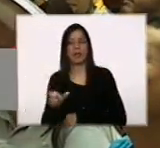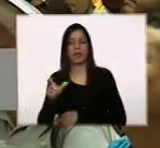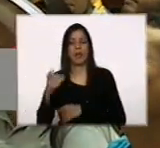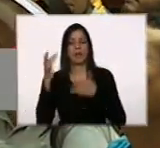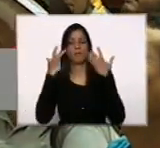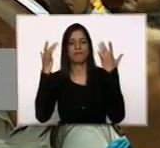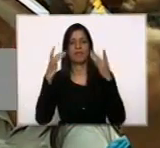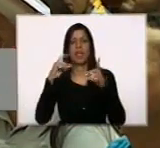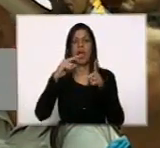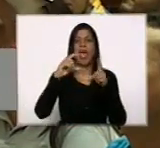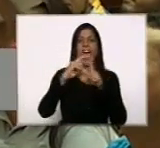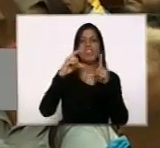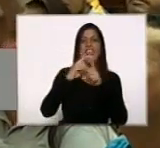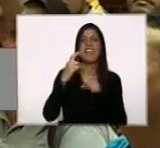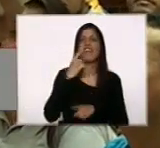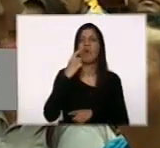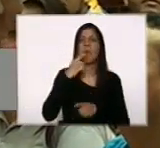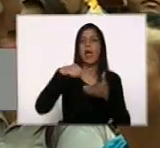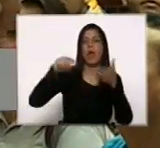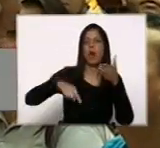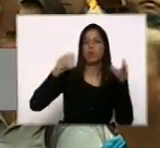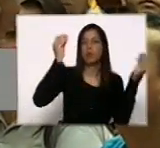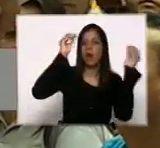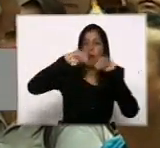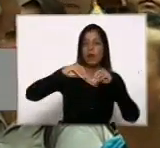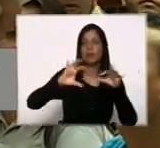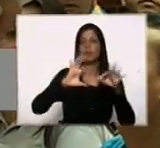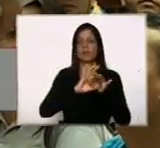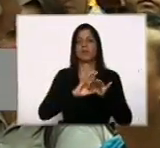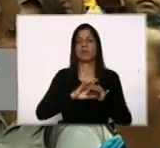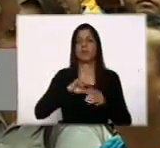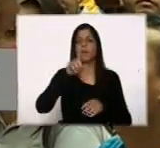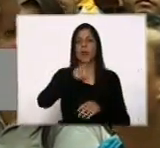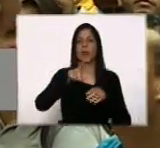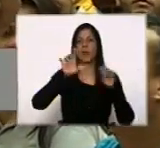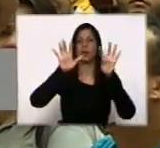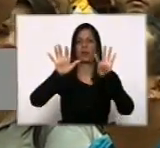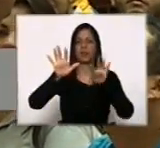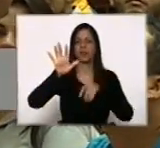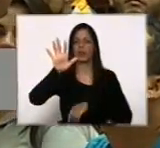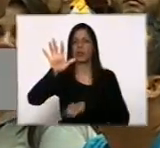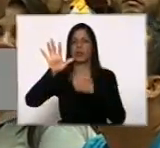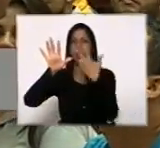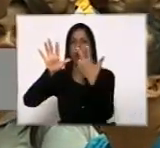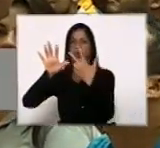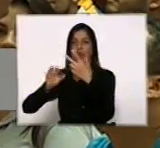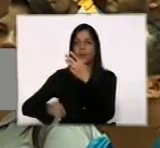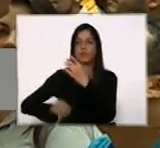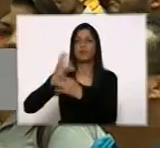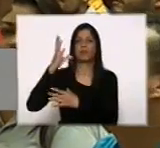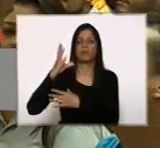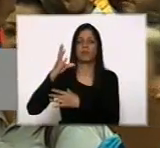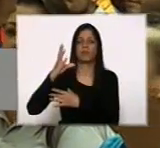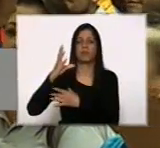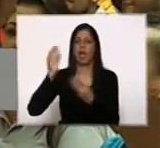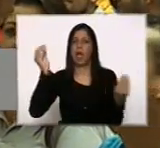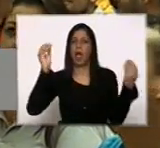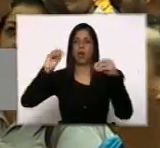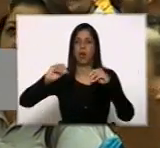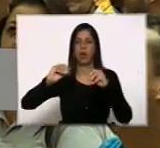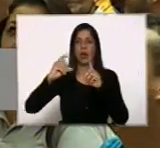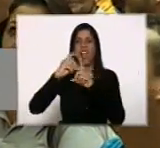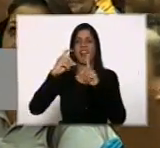pacto de punto fijo. Dice, a partir de 1958 se estableció la costumbre